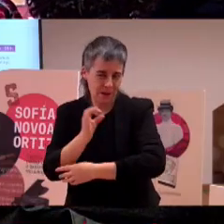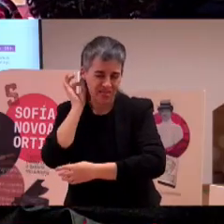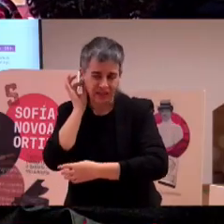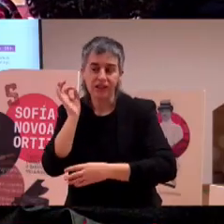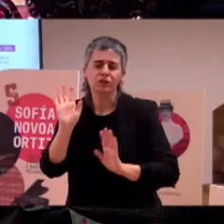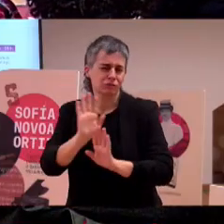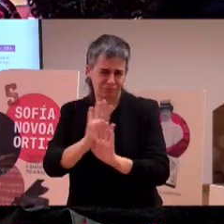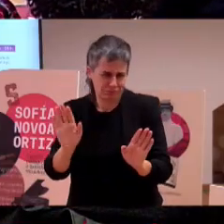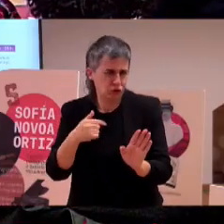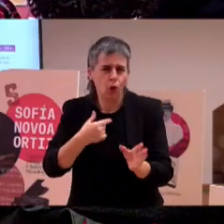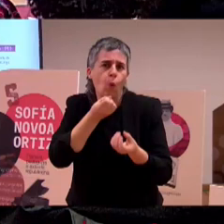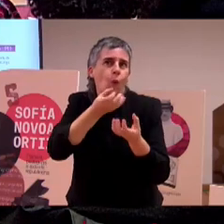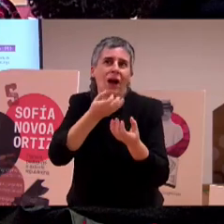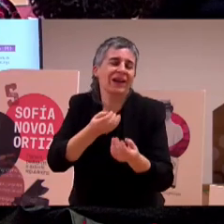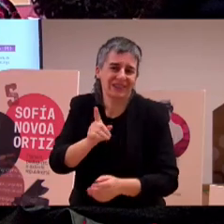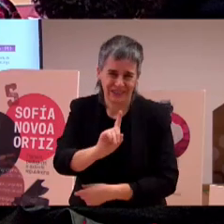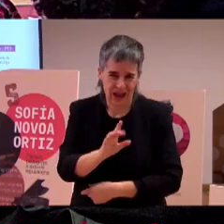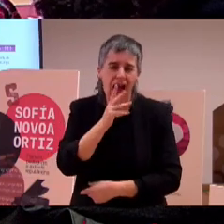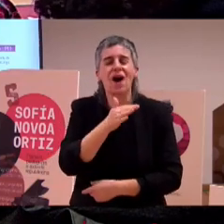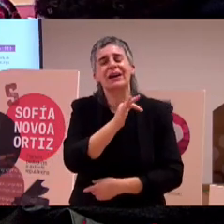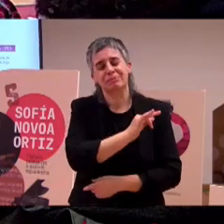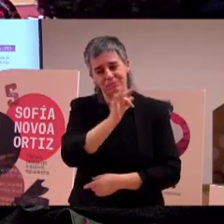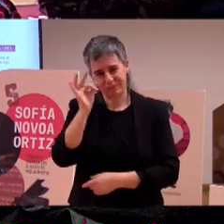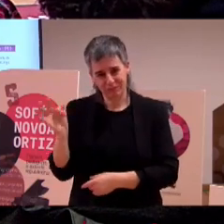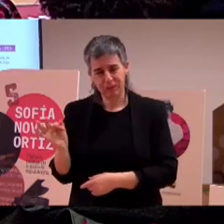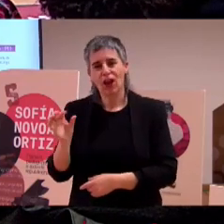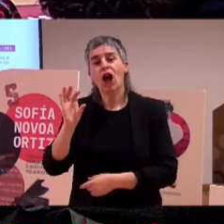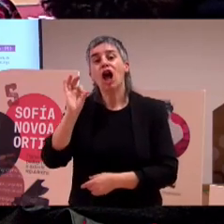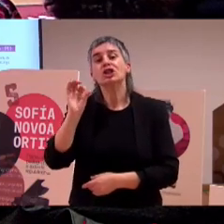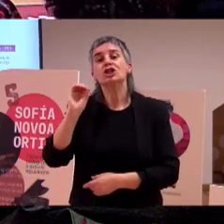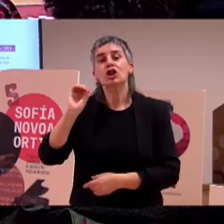seguir con Sofía.